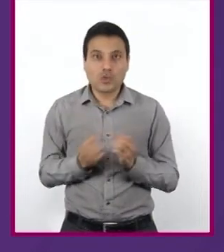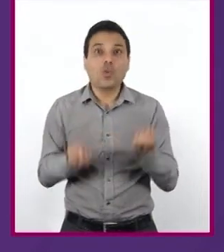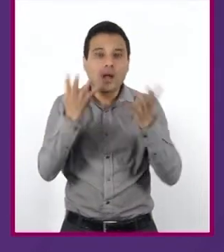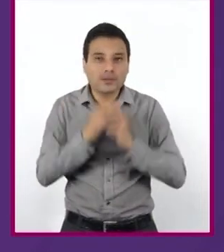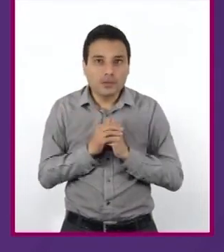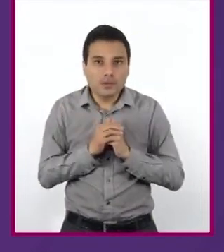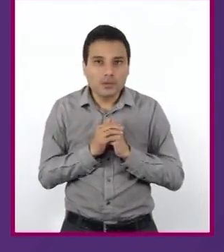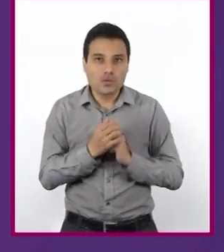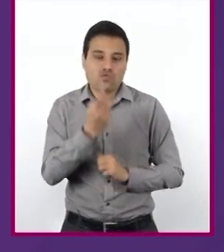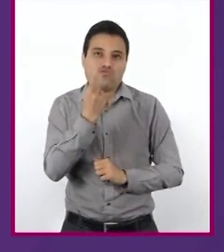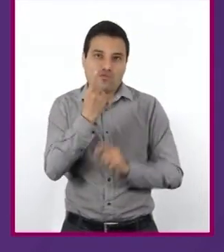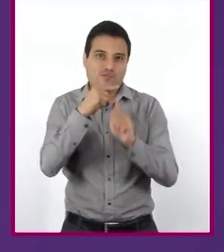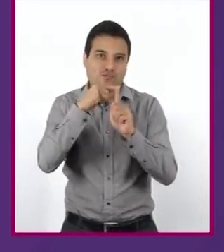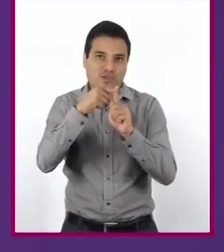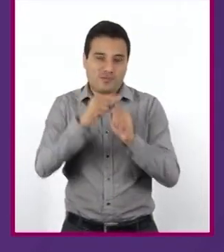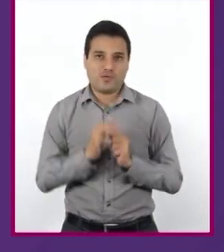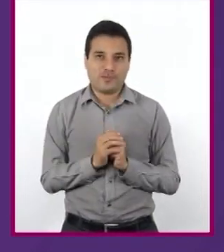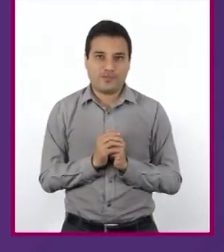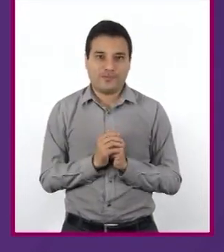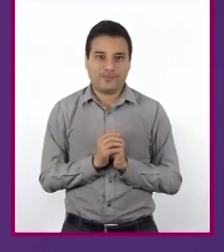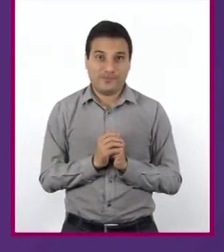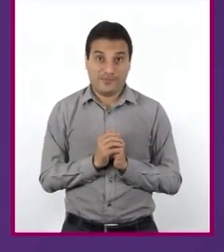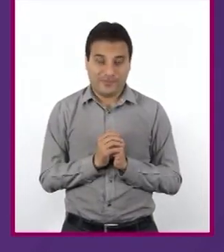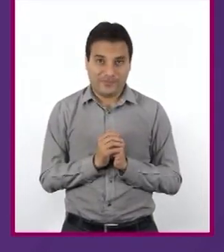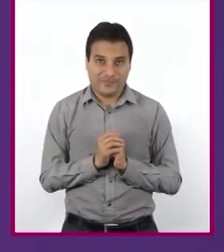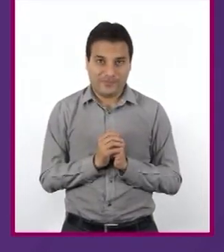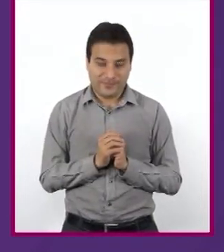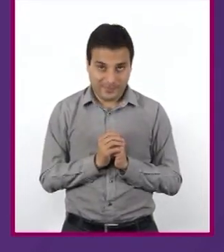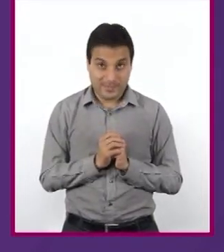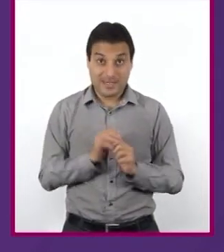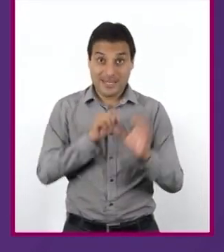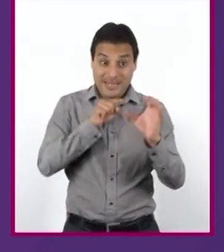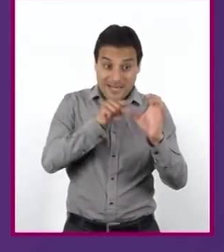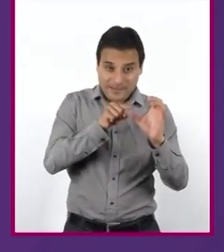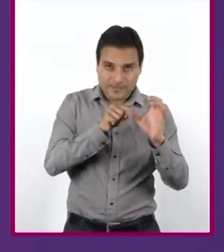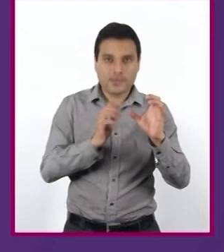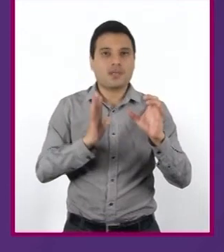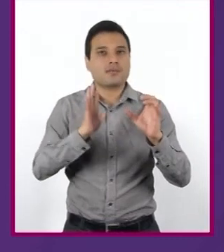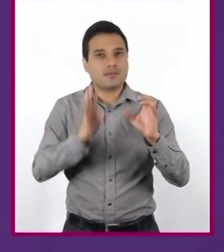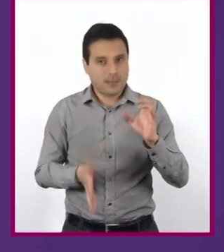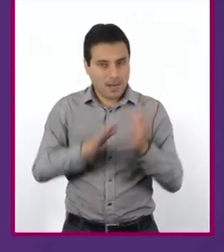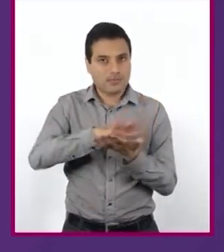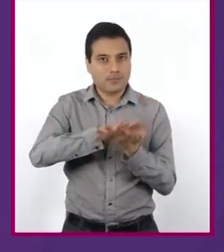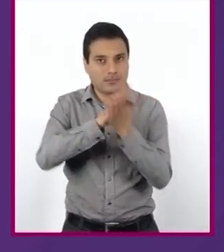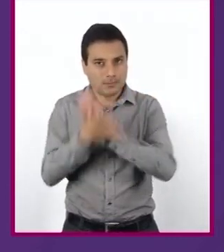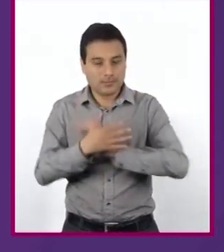positivo. El átomo ha adquirido una carga positiva.